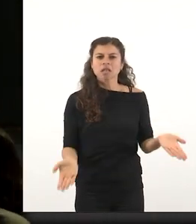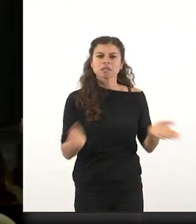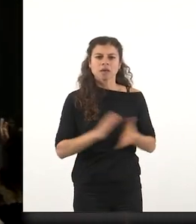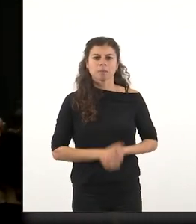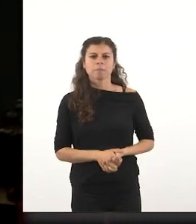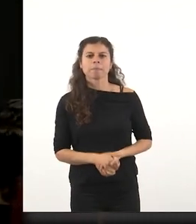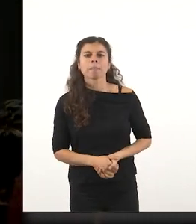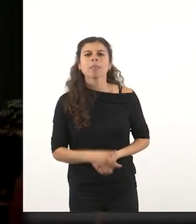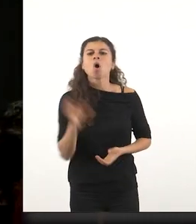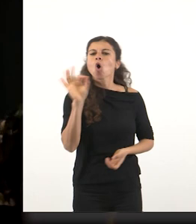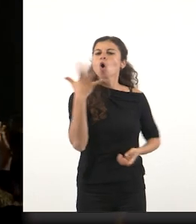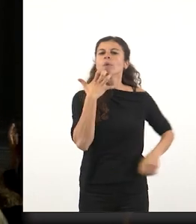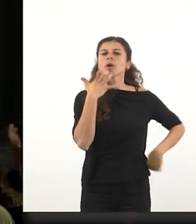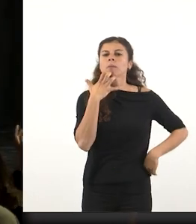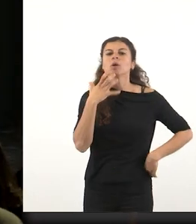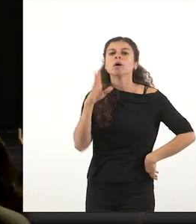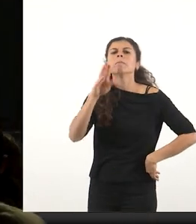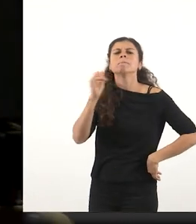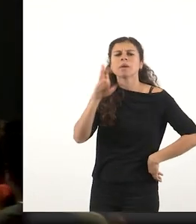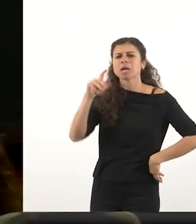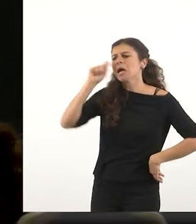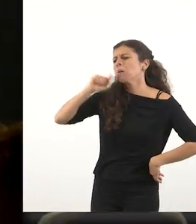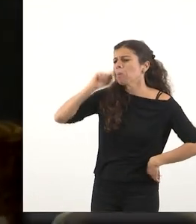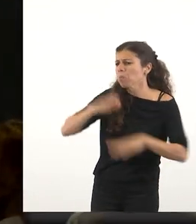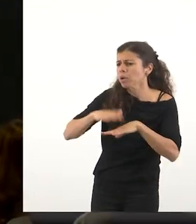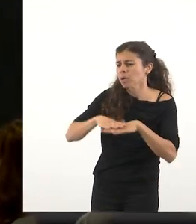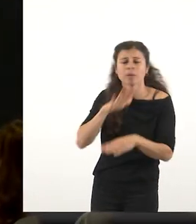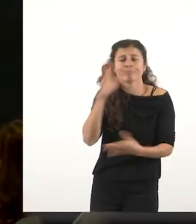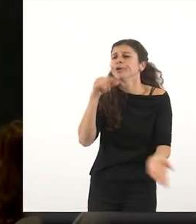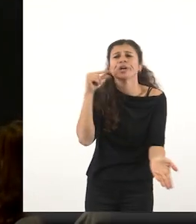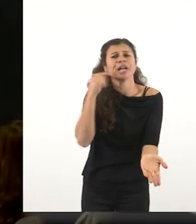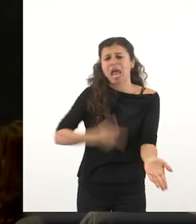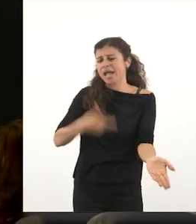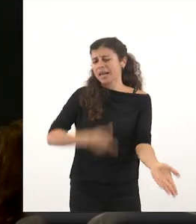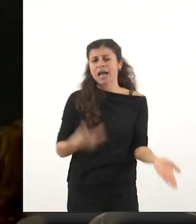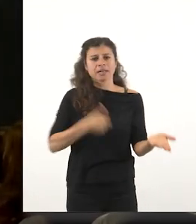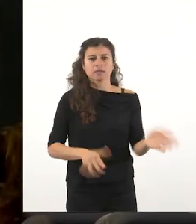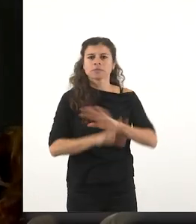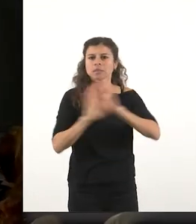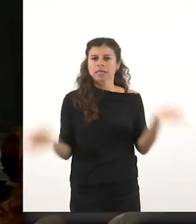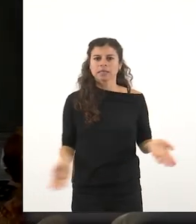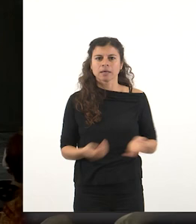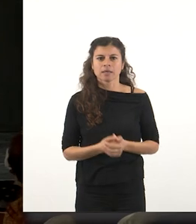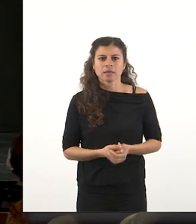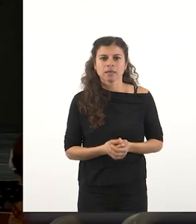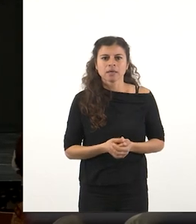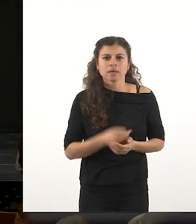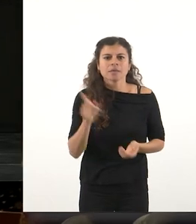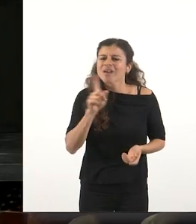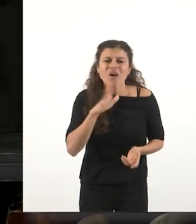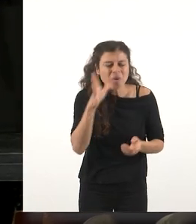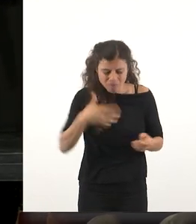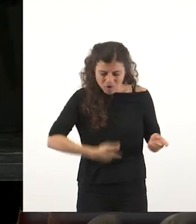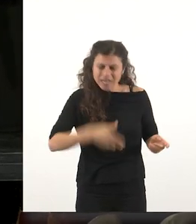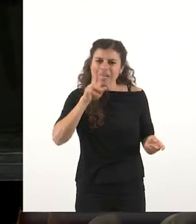yo. Pamela, ¿por qué? Yo ahora digo, por la regla, tía, por la regla. Que no nos pasa por nada biológico, hija. Nos pasa porque nací